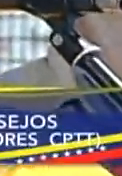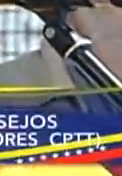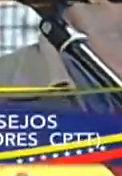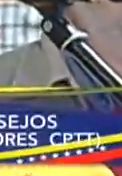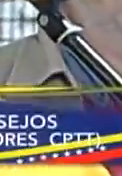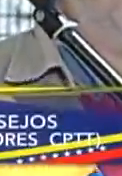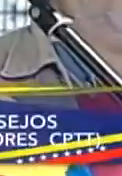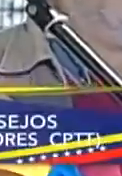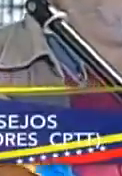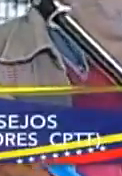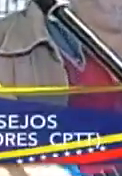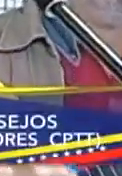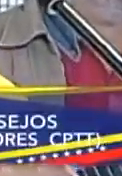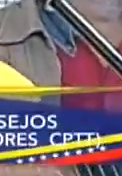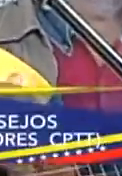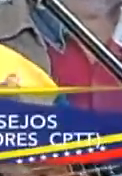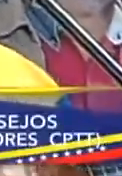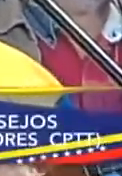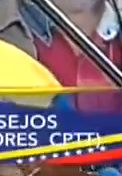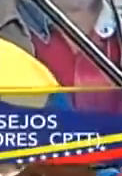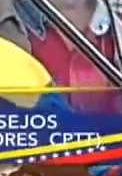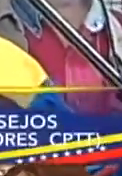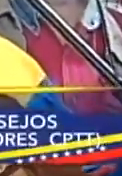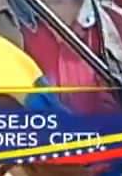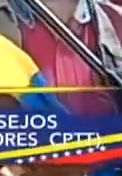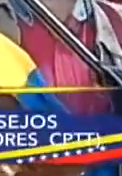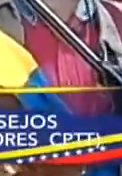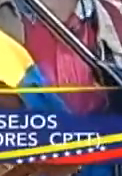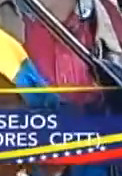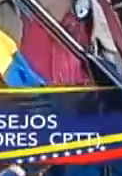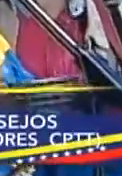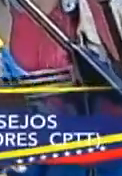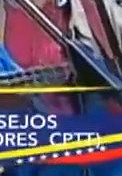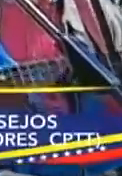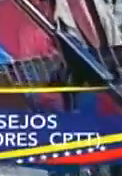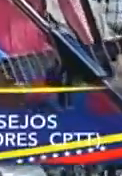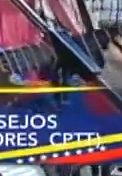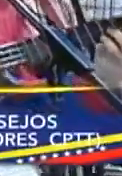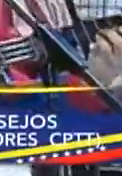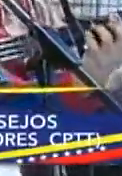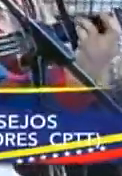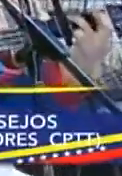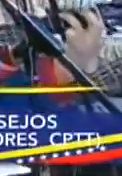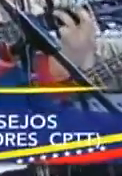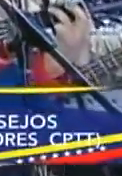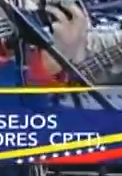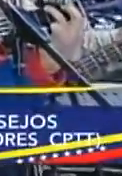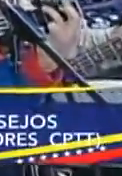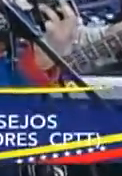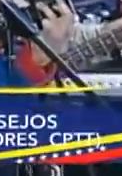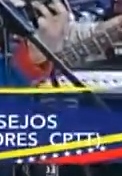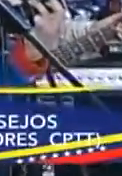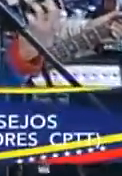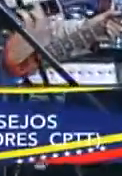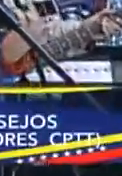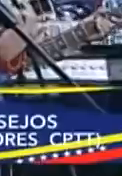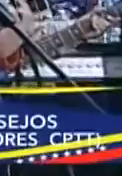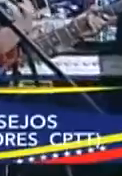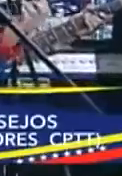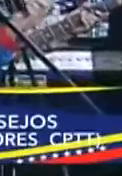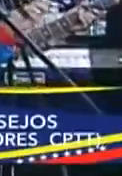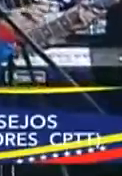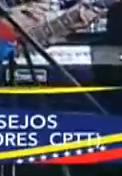Obrero en la fábrica, busca al que labra la tierra, busca y explica